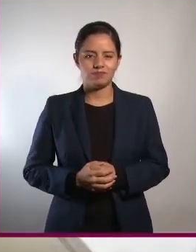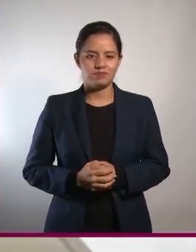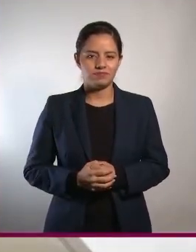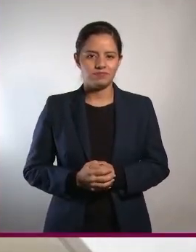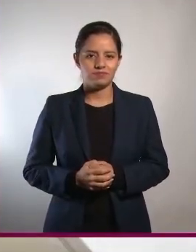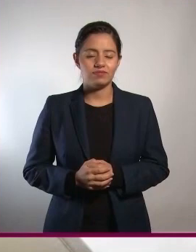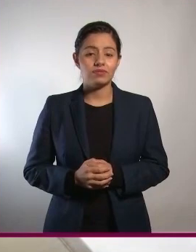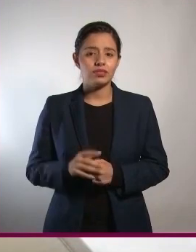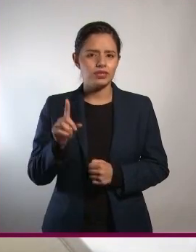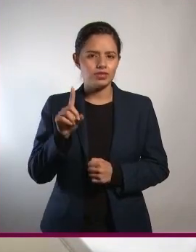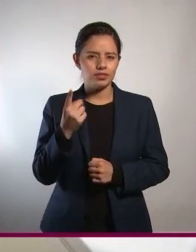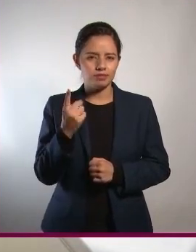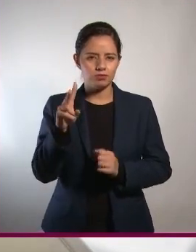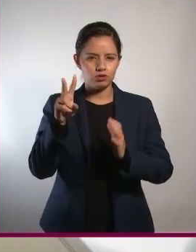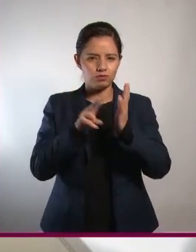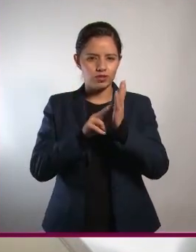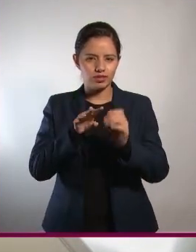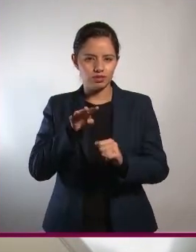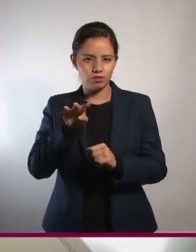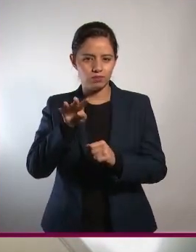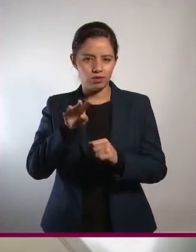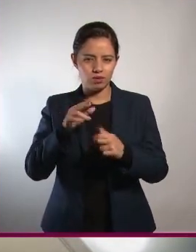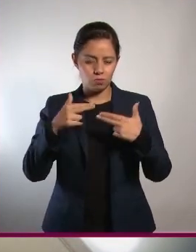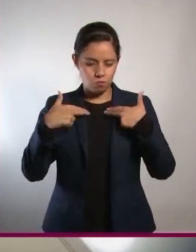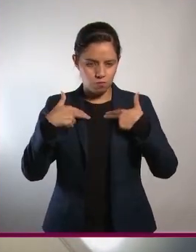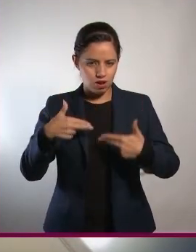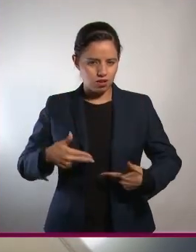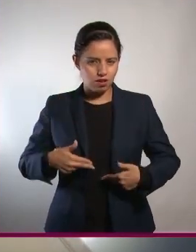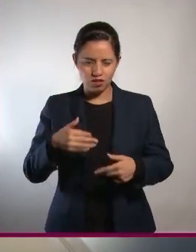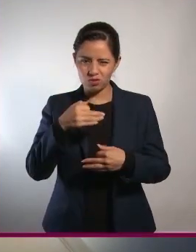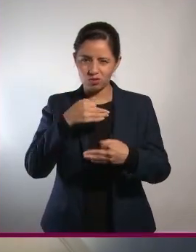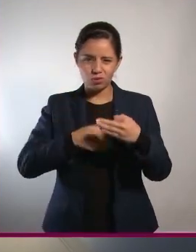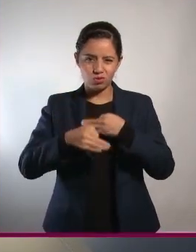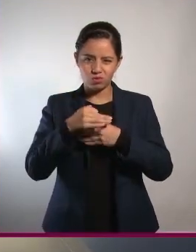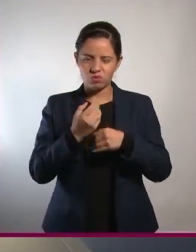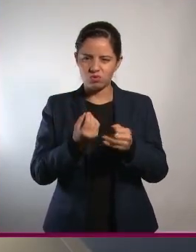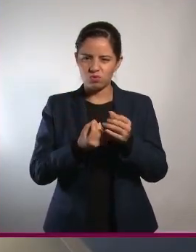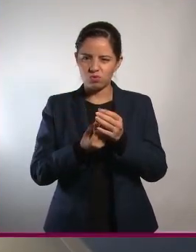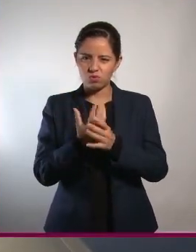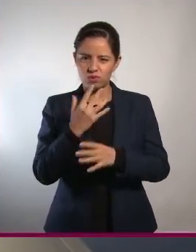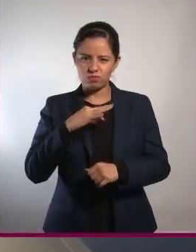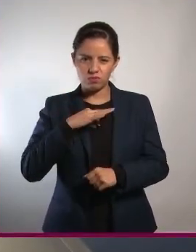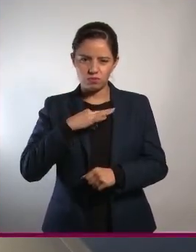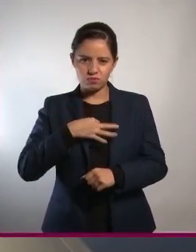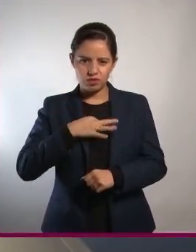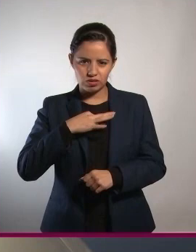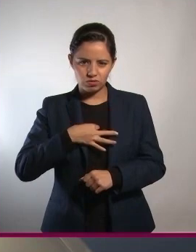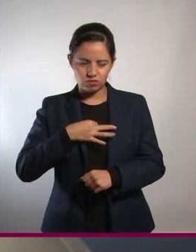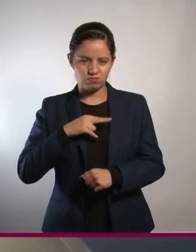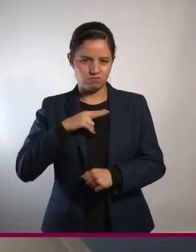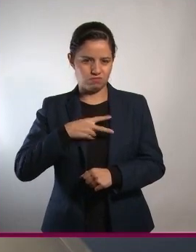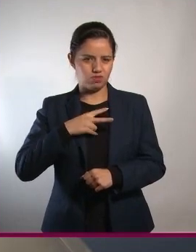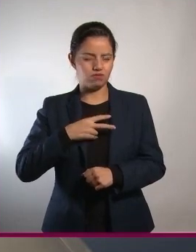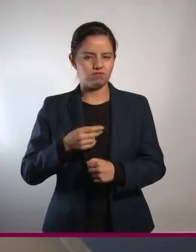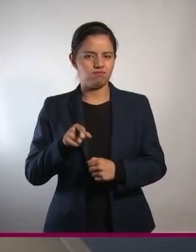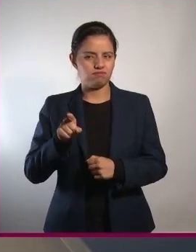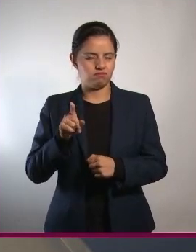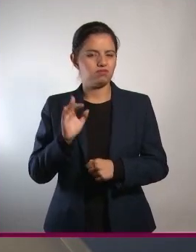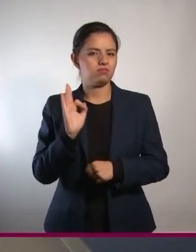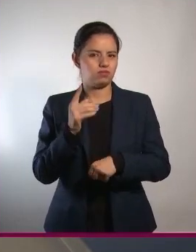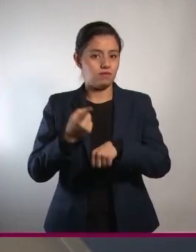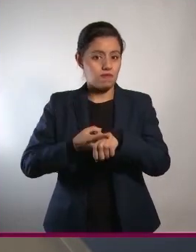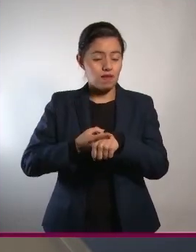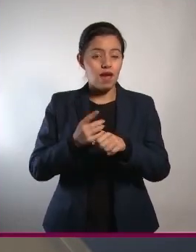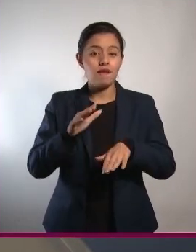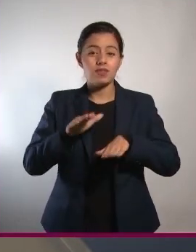En diciembre del 2019, como humanidad, nos enfrentamos a un nuevo microorganismo capaz de enfermarnos y en algunos casos hasta de quitarnos